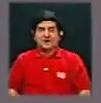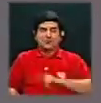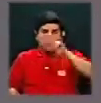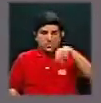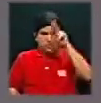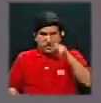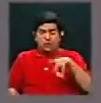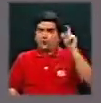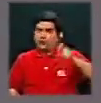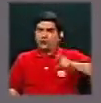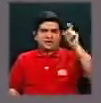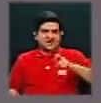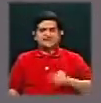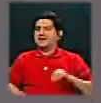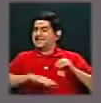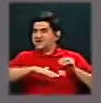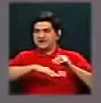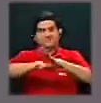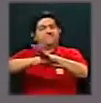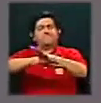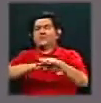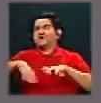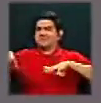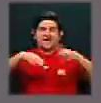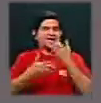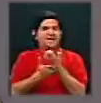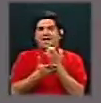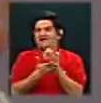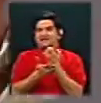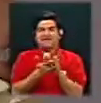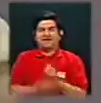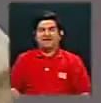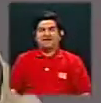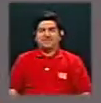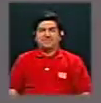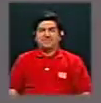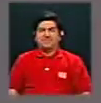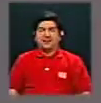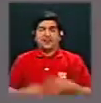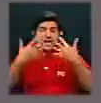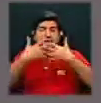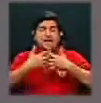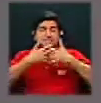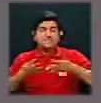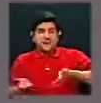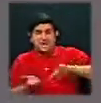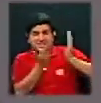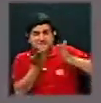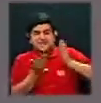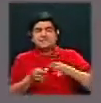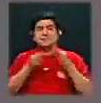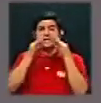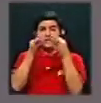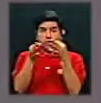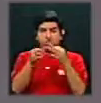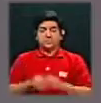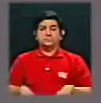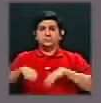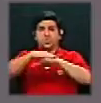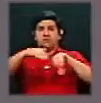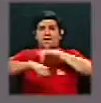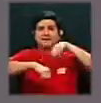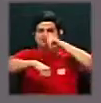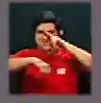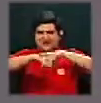colón necesariamente repercute sobre la actividad económica, repercute sobre empresas exportadoras y empresas turísticas que son de base uh-huh.